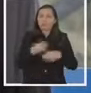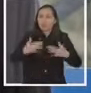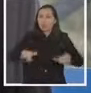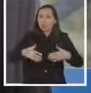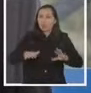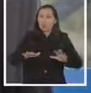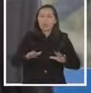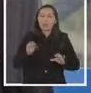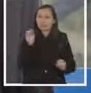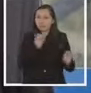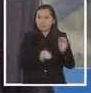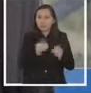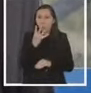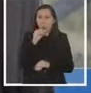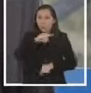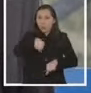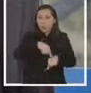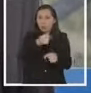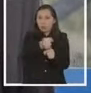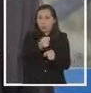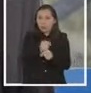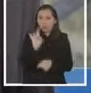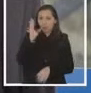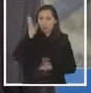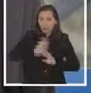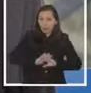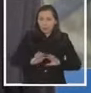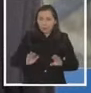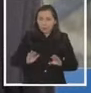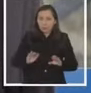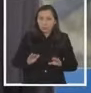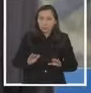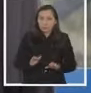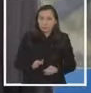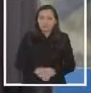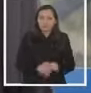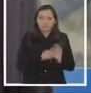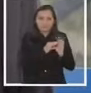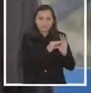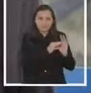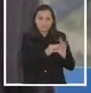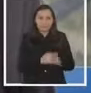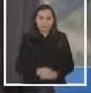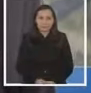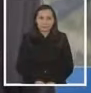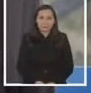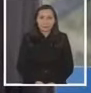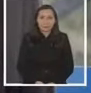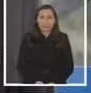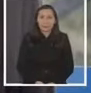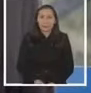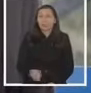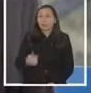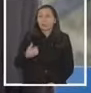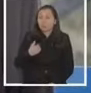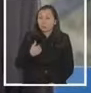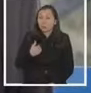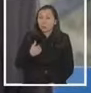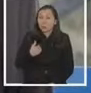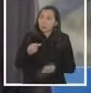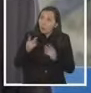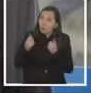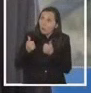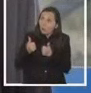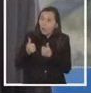ya tienen implementado las 40 horas, y yo... Gracias. Y yo... a mí me